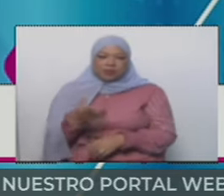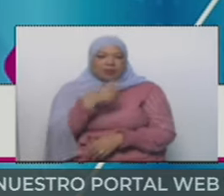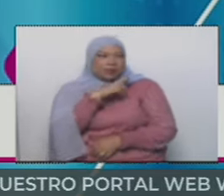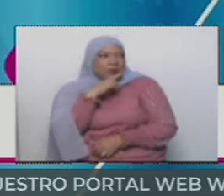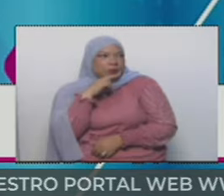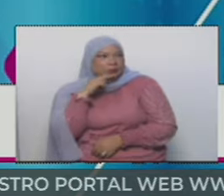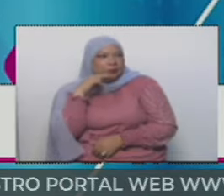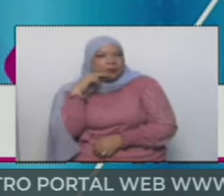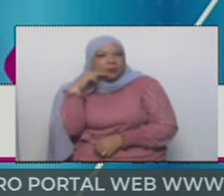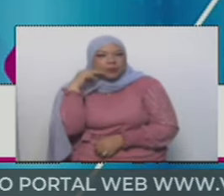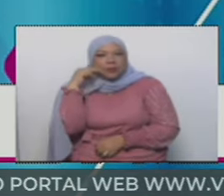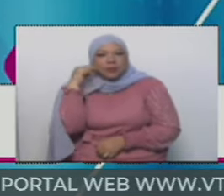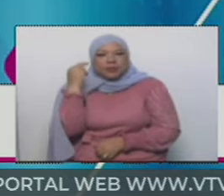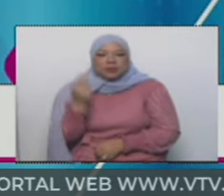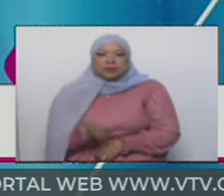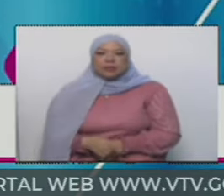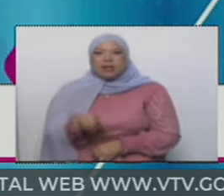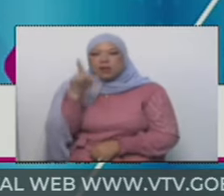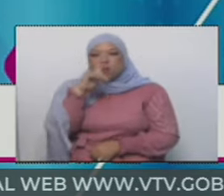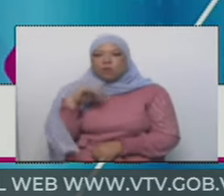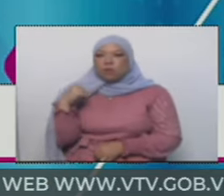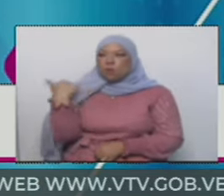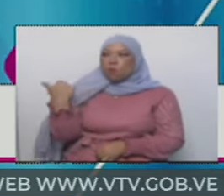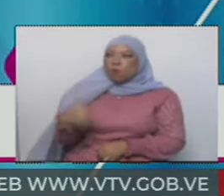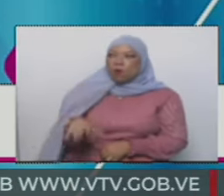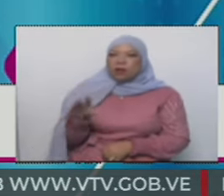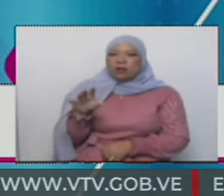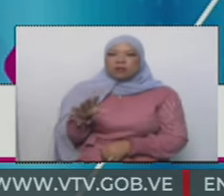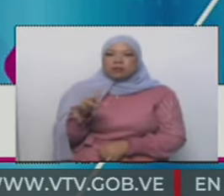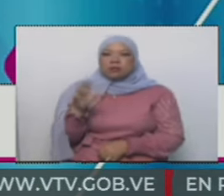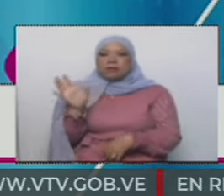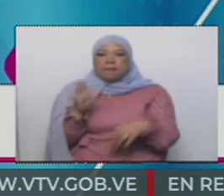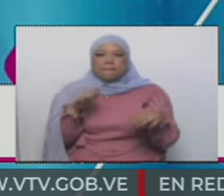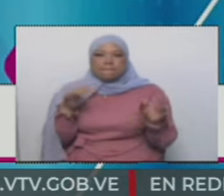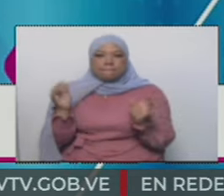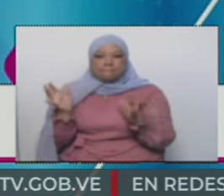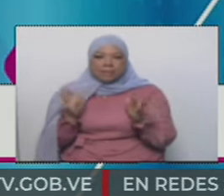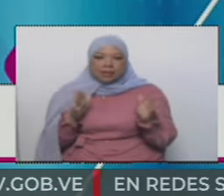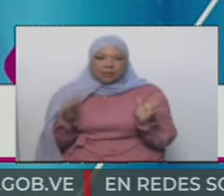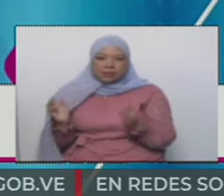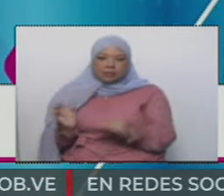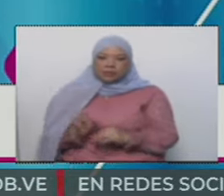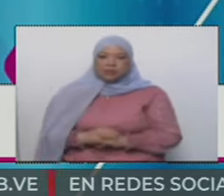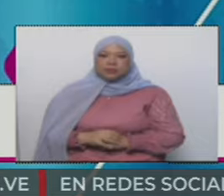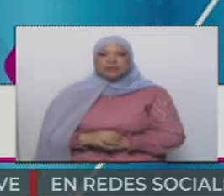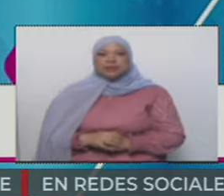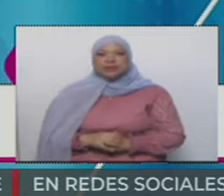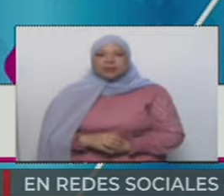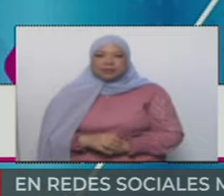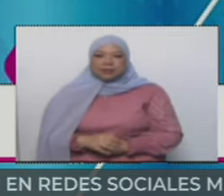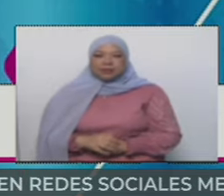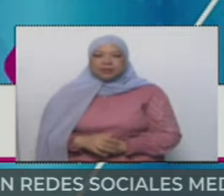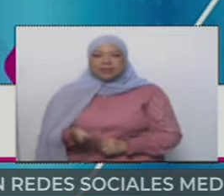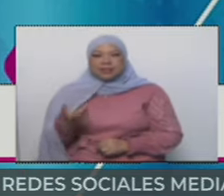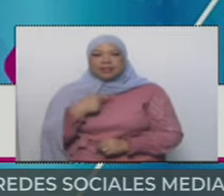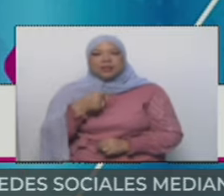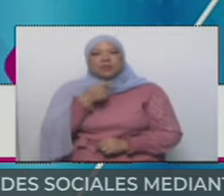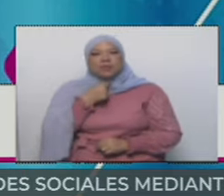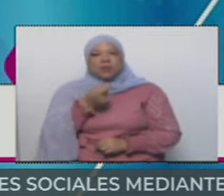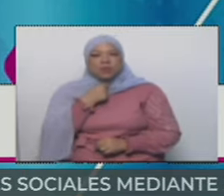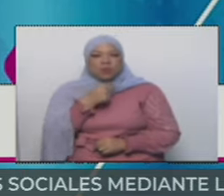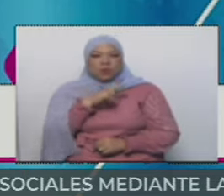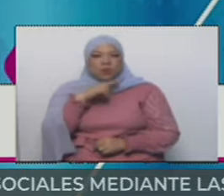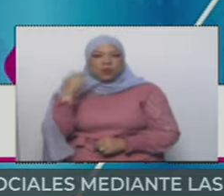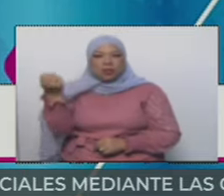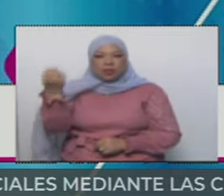¿vale? Teníamos tiempo que no íbamos a la playa. Creo que desde marzo, Silita. Ah, por eso vengo repotenciado. Muy bien, muy bien. Además,